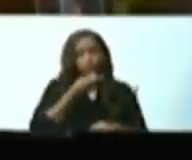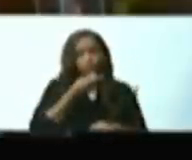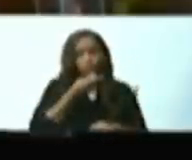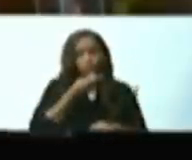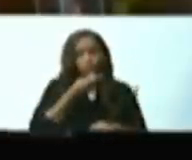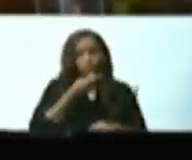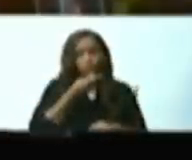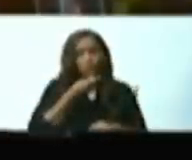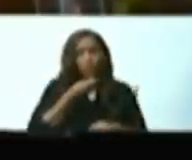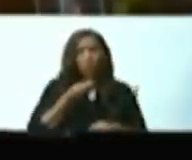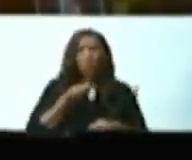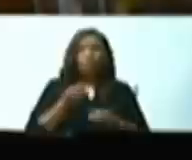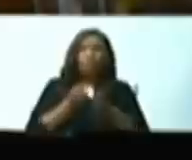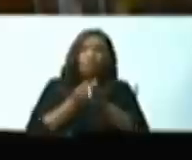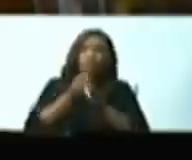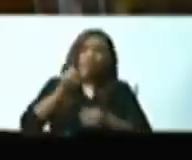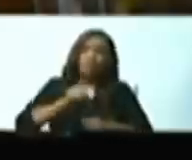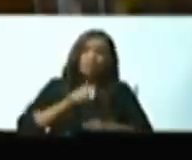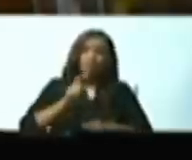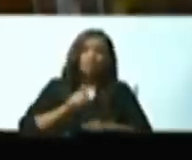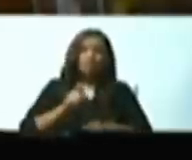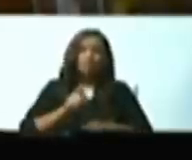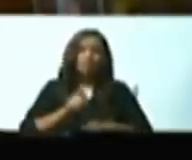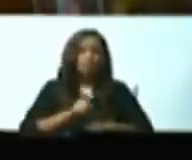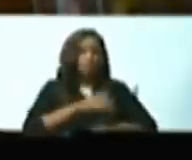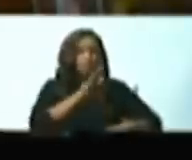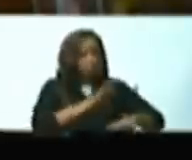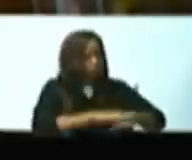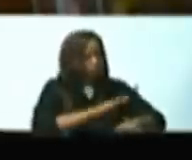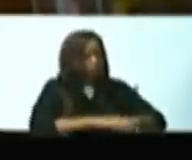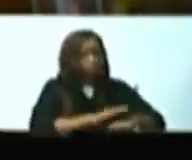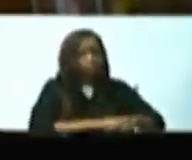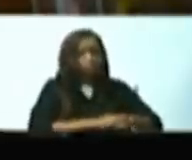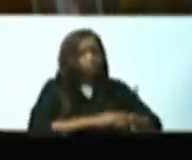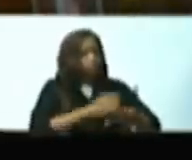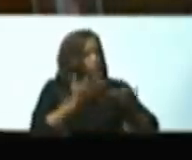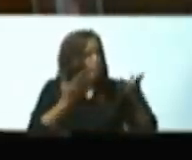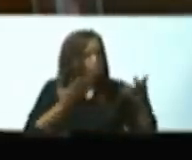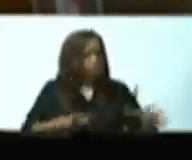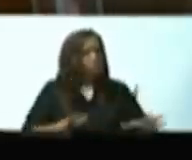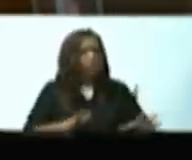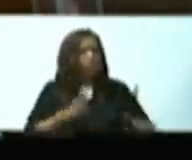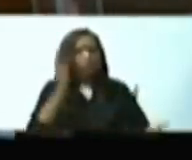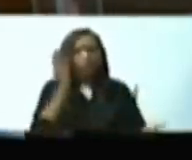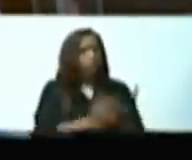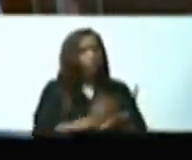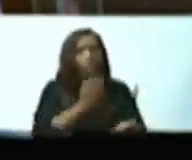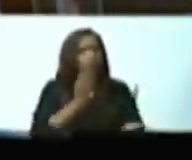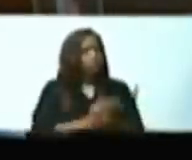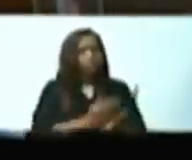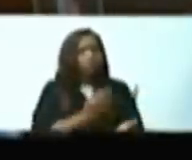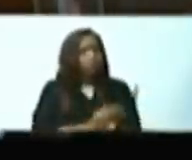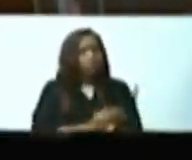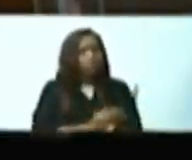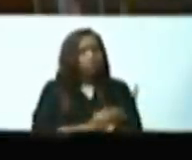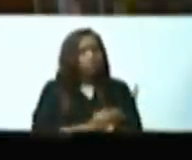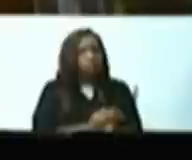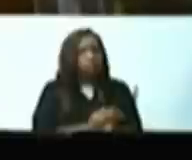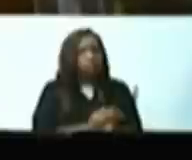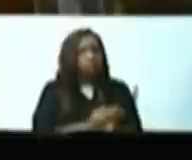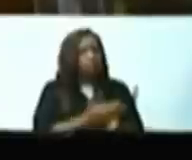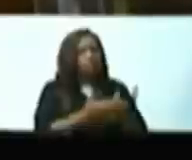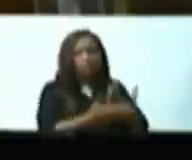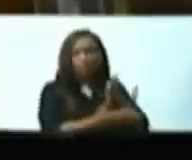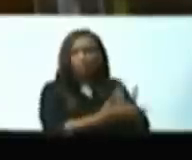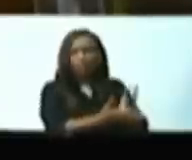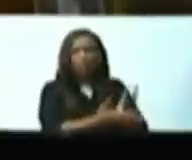apartamentos lujosos, villas, fincas, tierras, armas, cuentas millonarias. De ese tipo de oficiales son los que están siendo